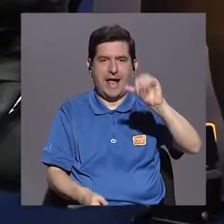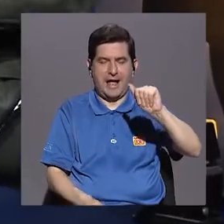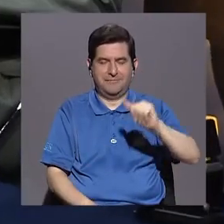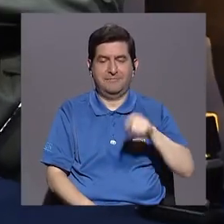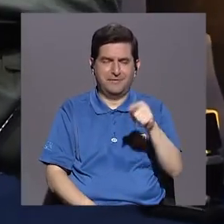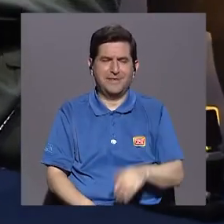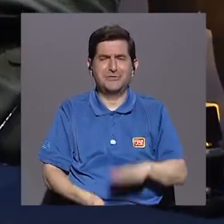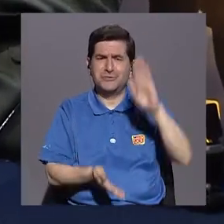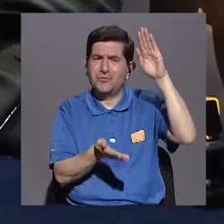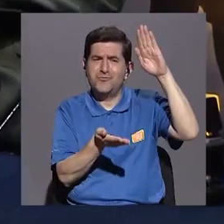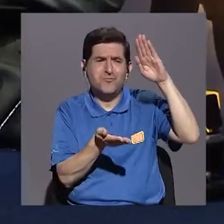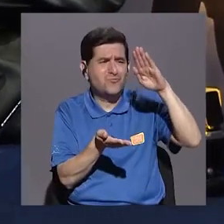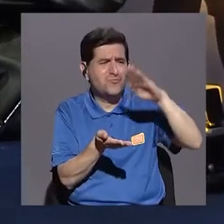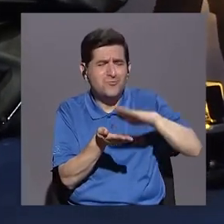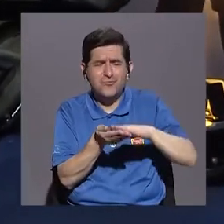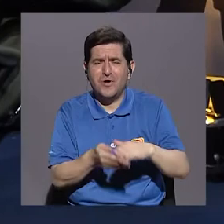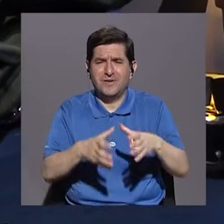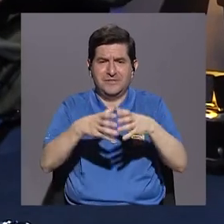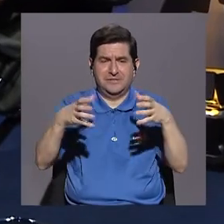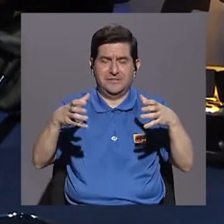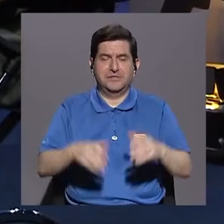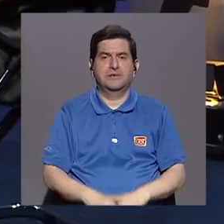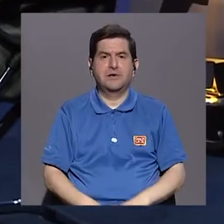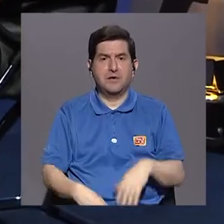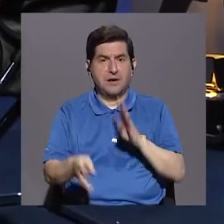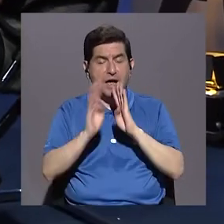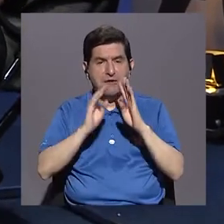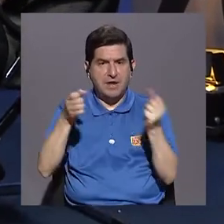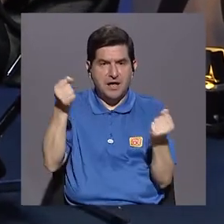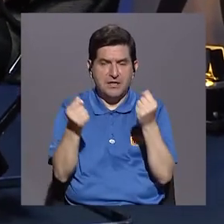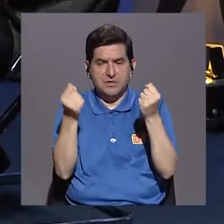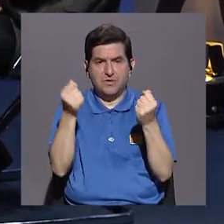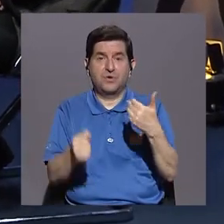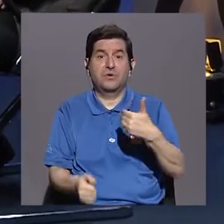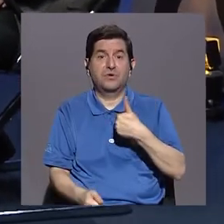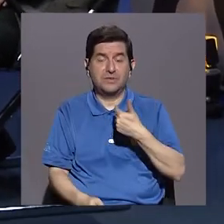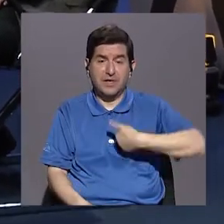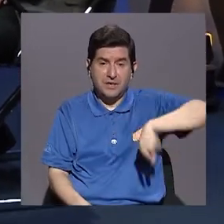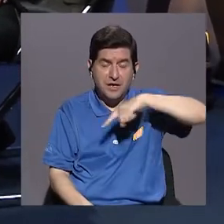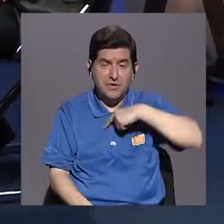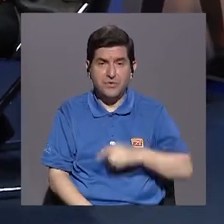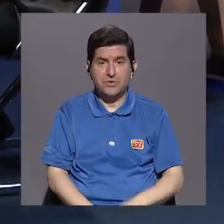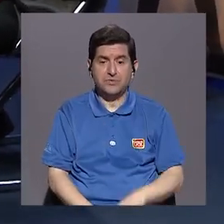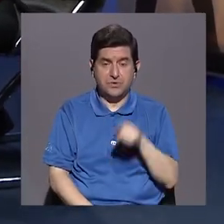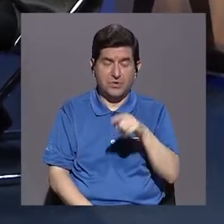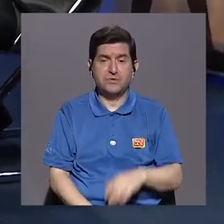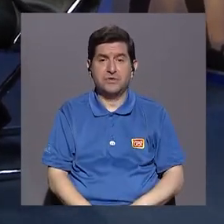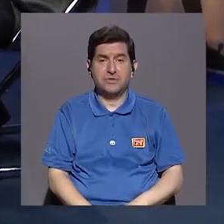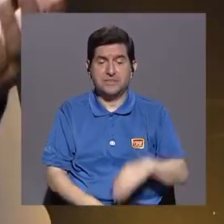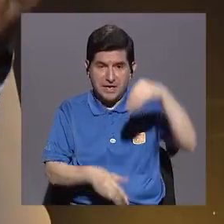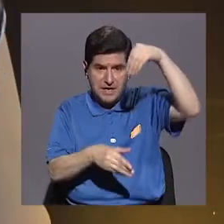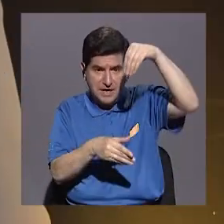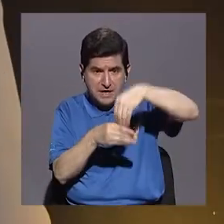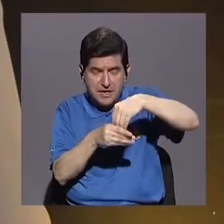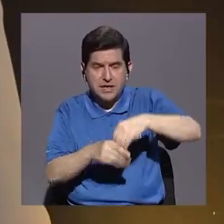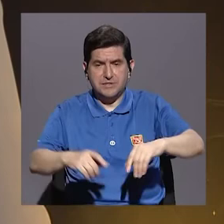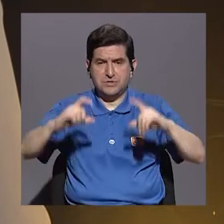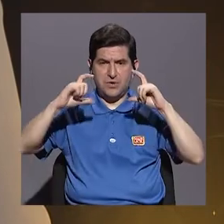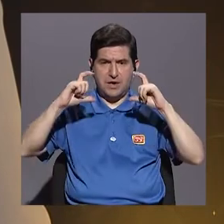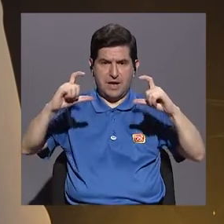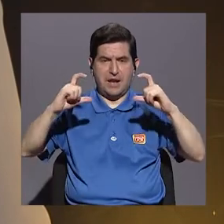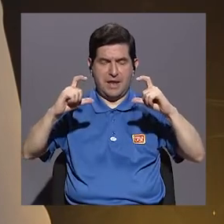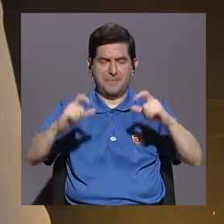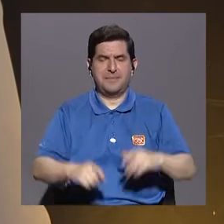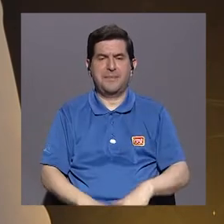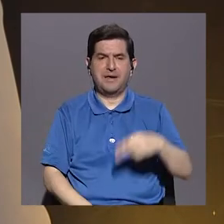reduce mucho el volumen ahora hablando al vehículo y tenemos una inyección a la pila de combustible de hidrógeno